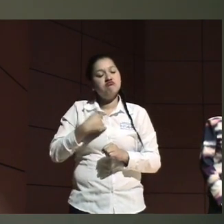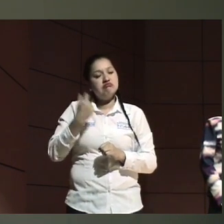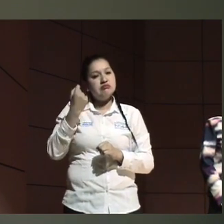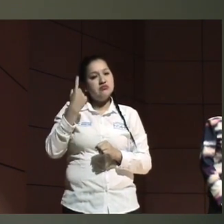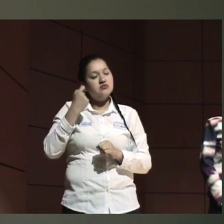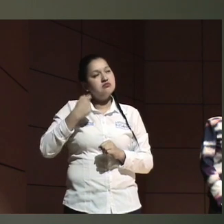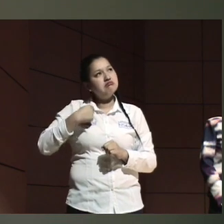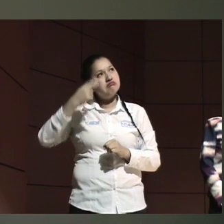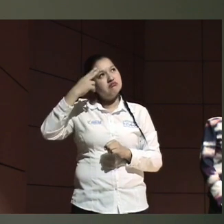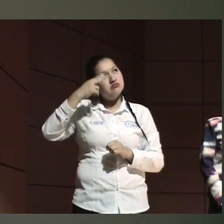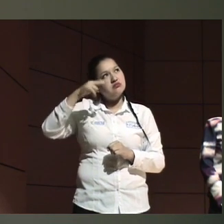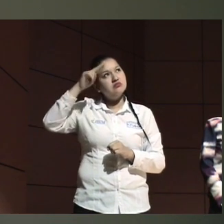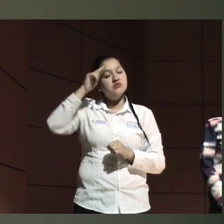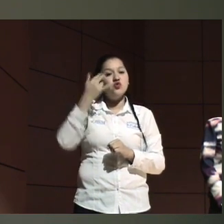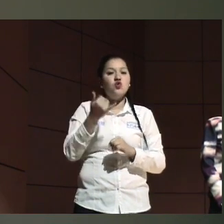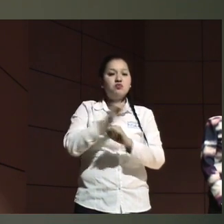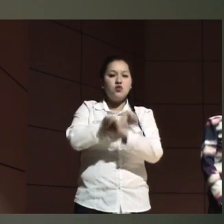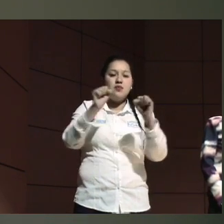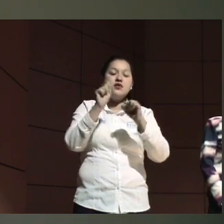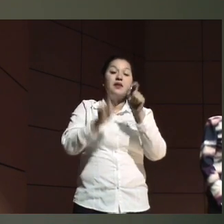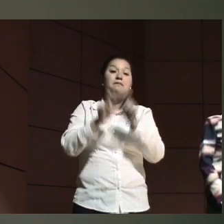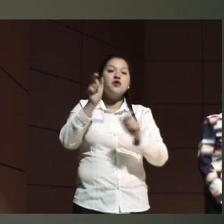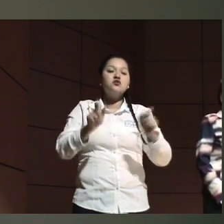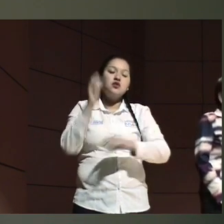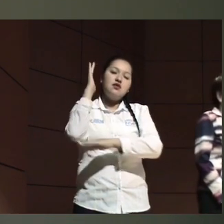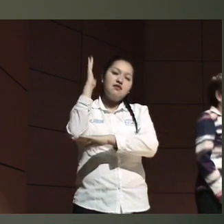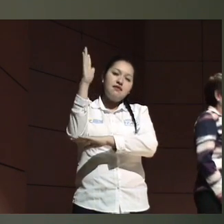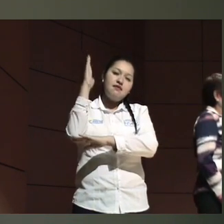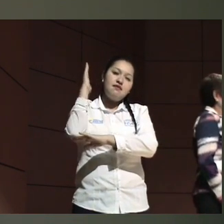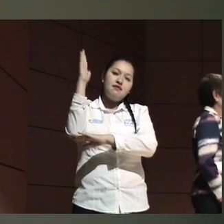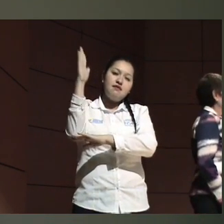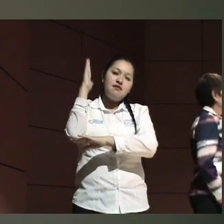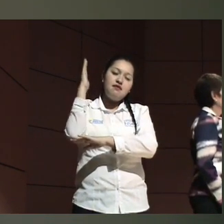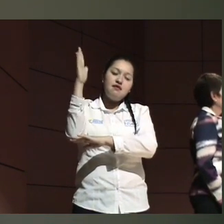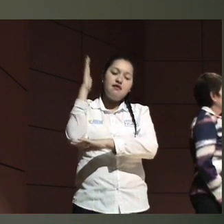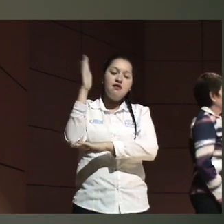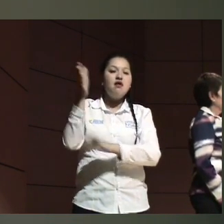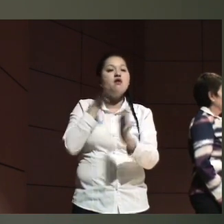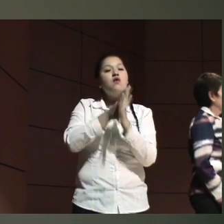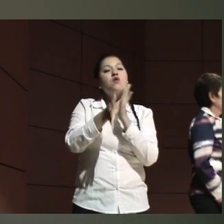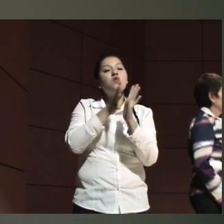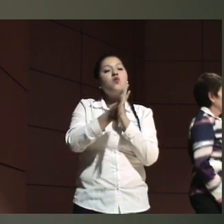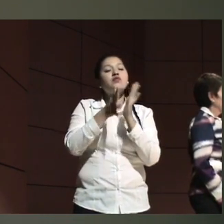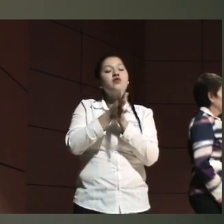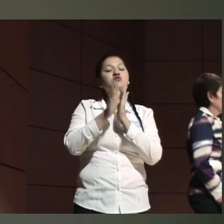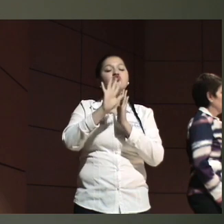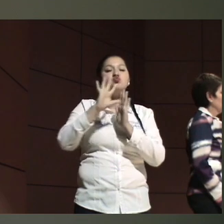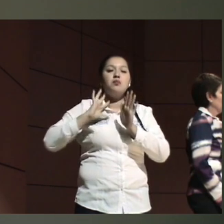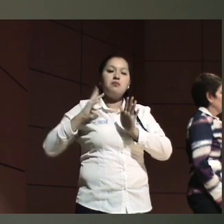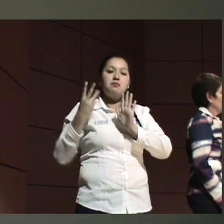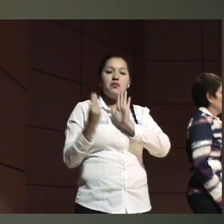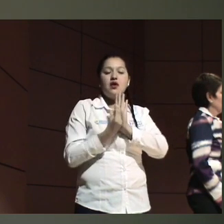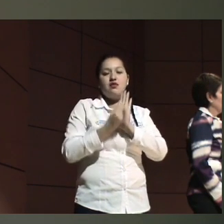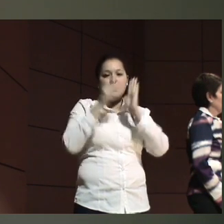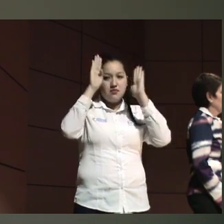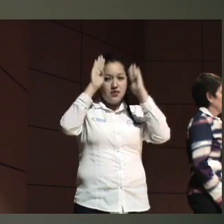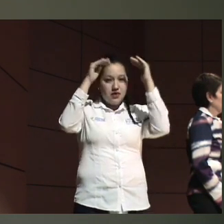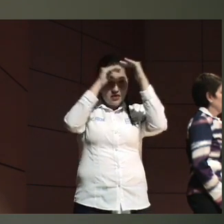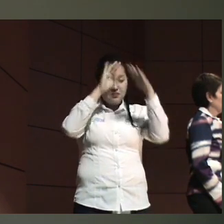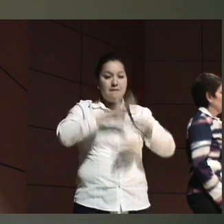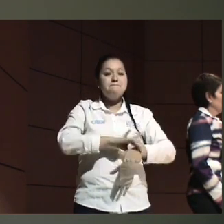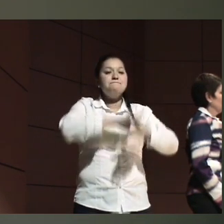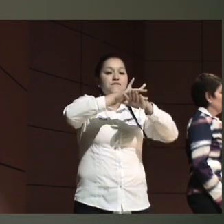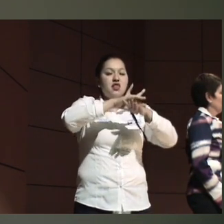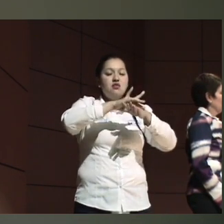palo que los conferencistas de la mañana nos dieron hablando del paradigma médico biológico y de ese lugar de